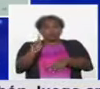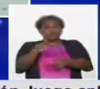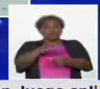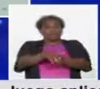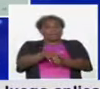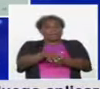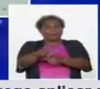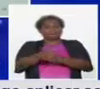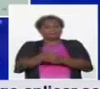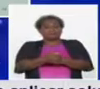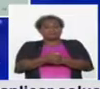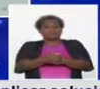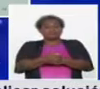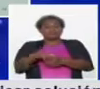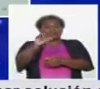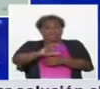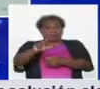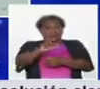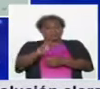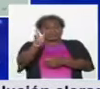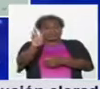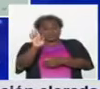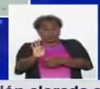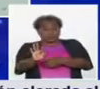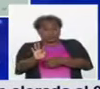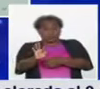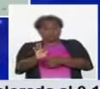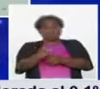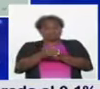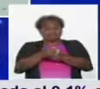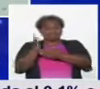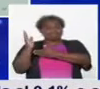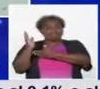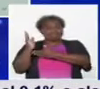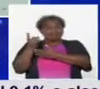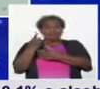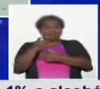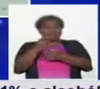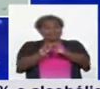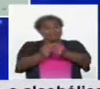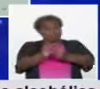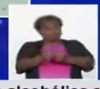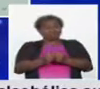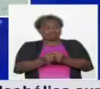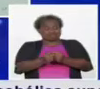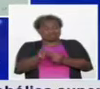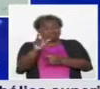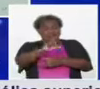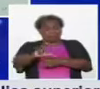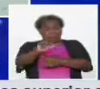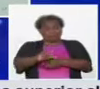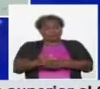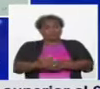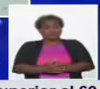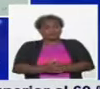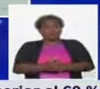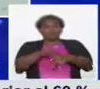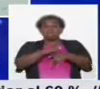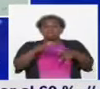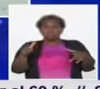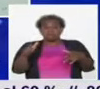Camagüey 38 ayer, 4 menos que el día anterior, pero todavía una cifra elevada. El mayor número